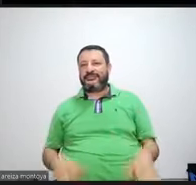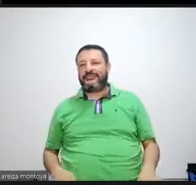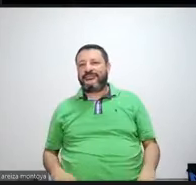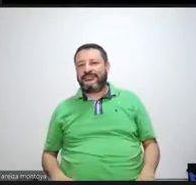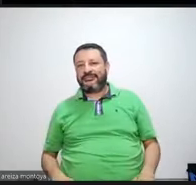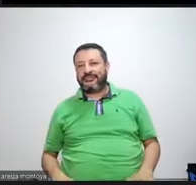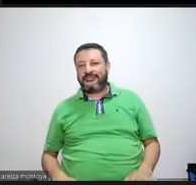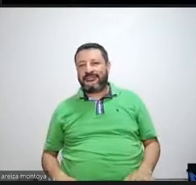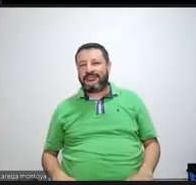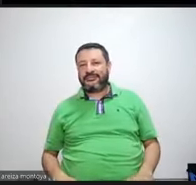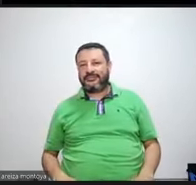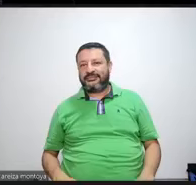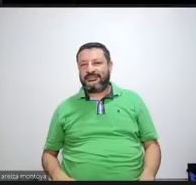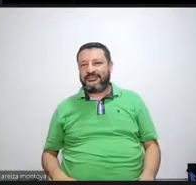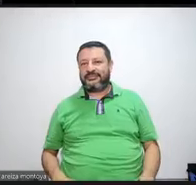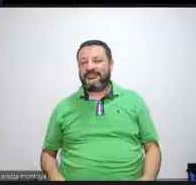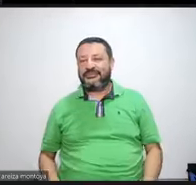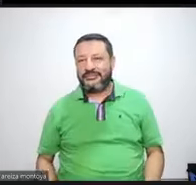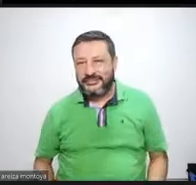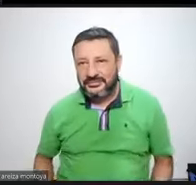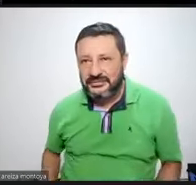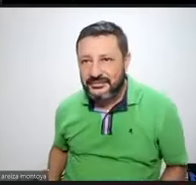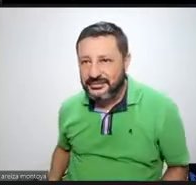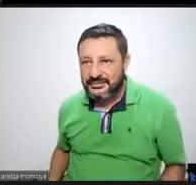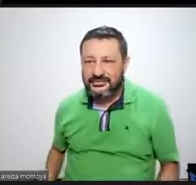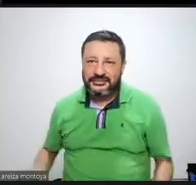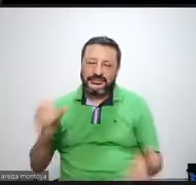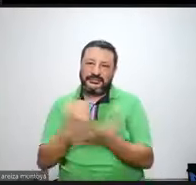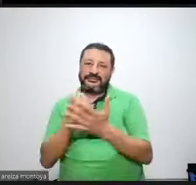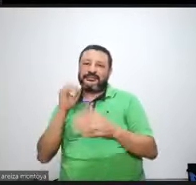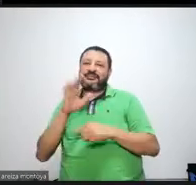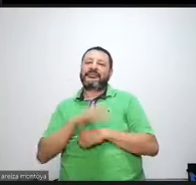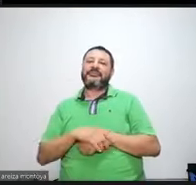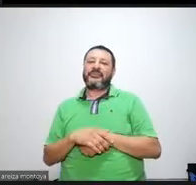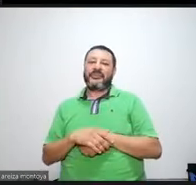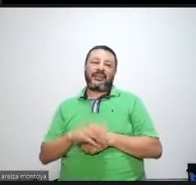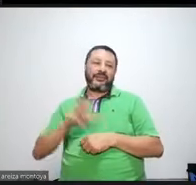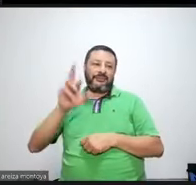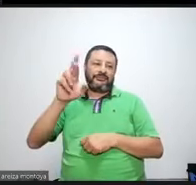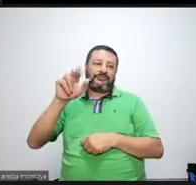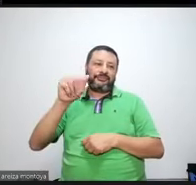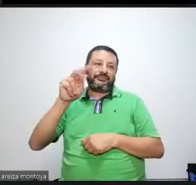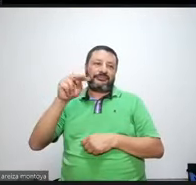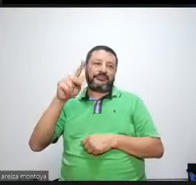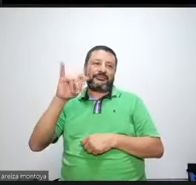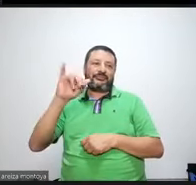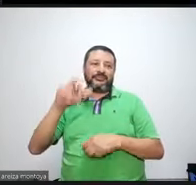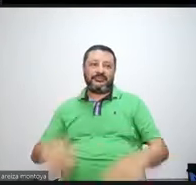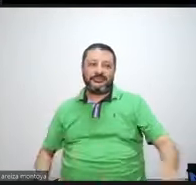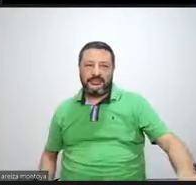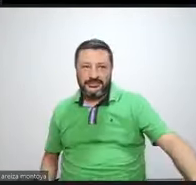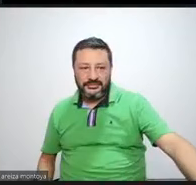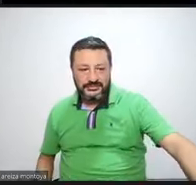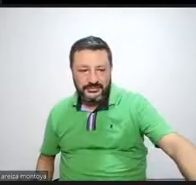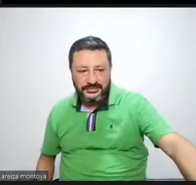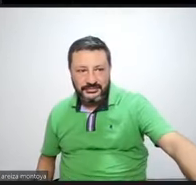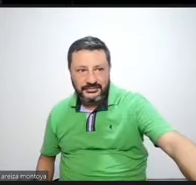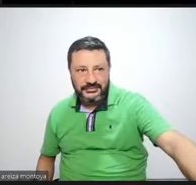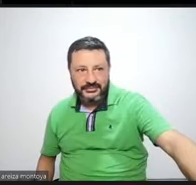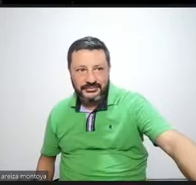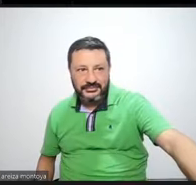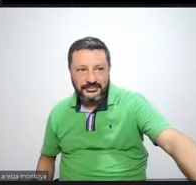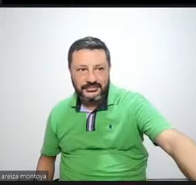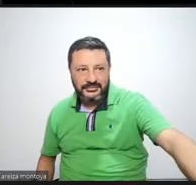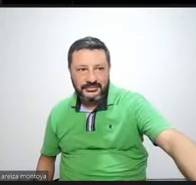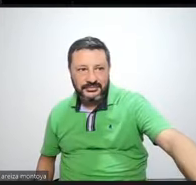idea era haber pasado en ese, como en ese ranking para buscar el All Around. Sí. Pero bueno, porque igual en